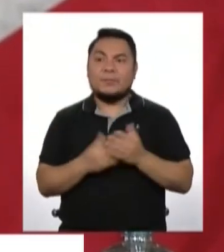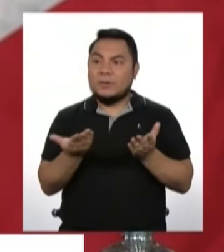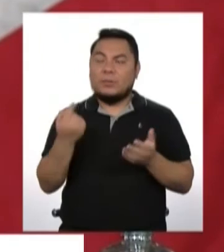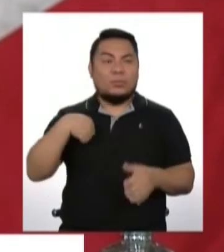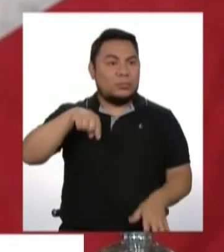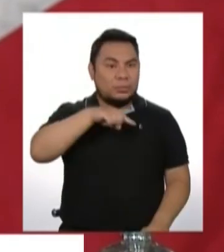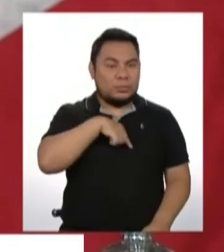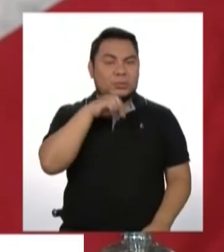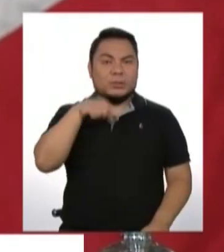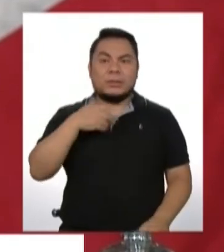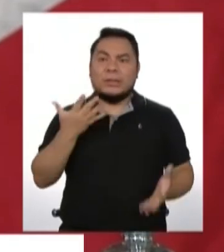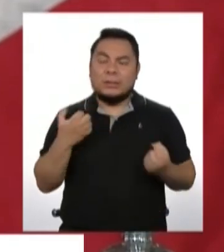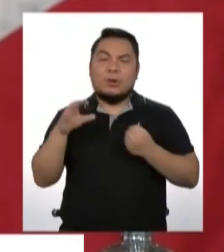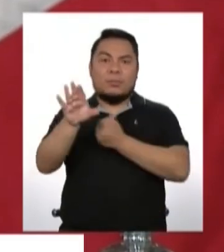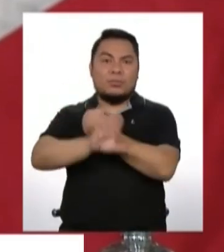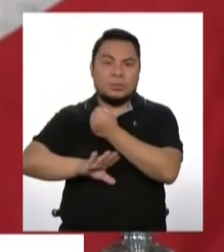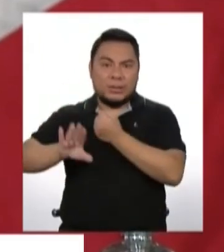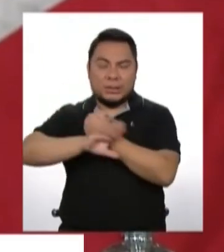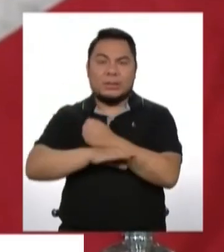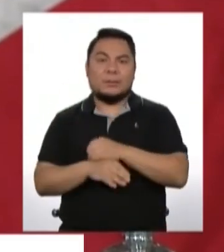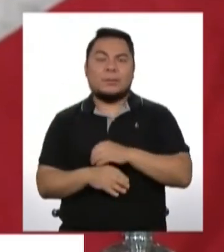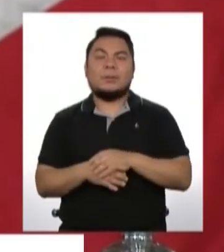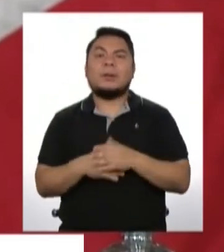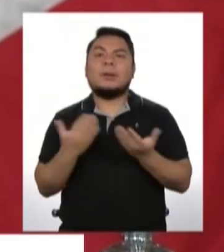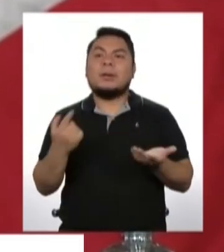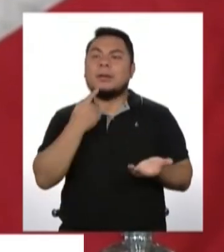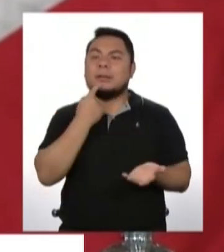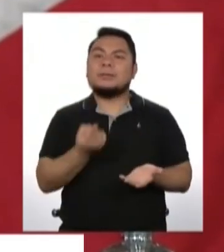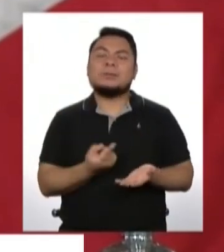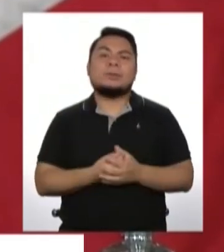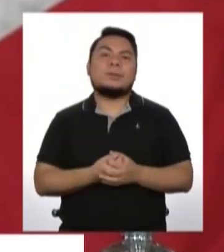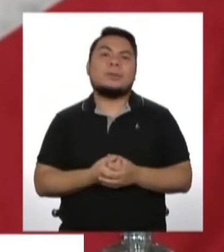nosotros. O sea, queremos proteger a los que son